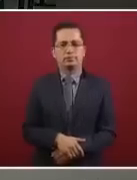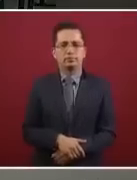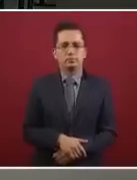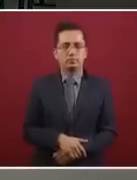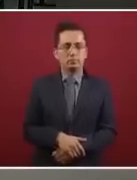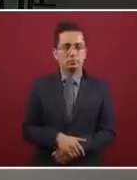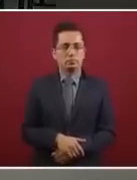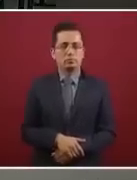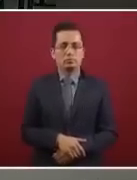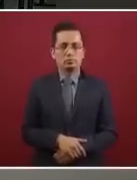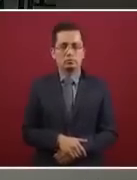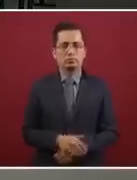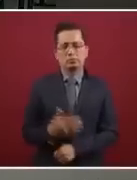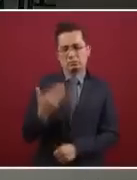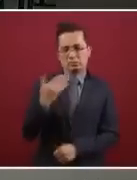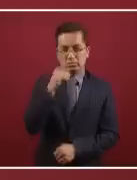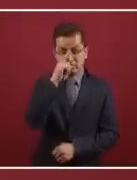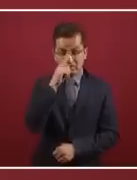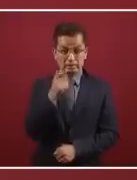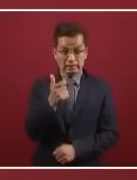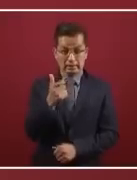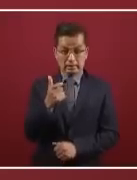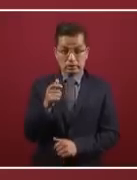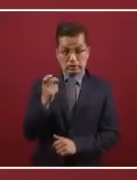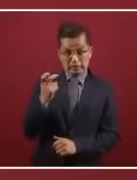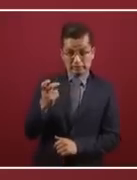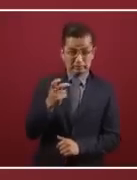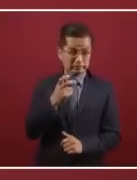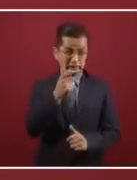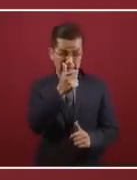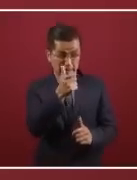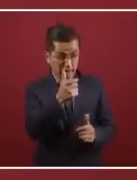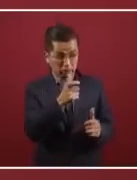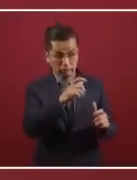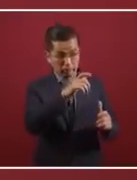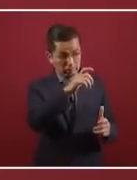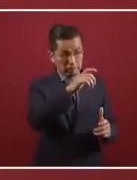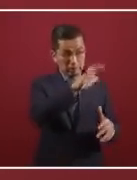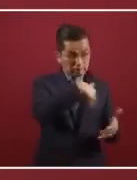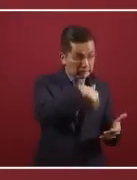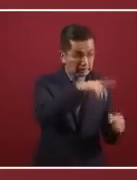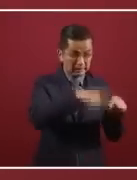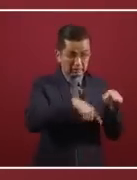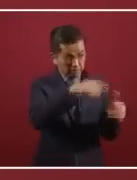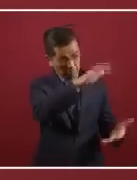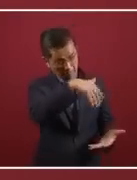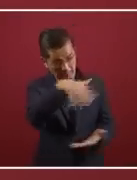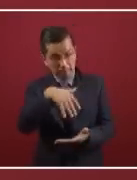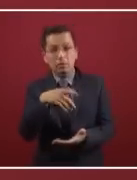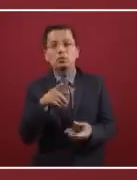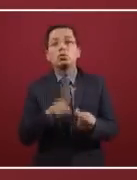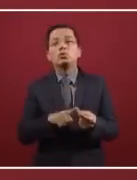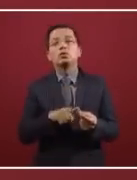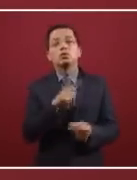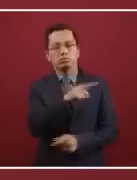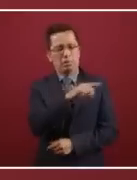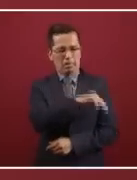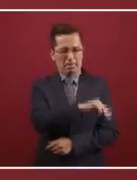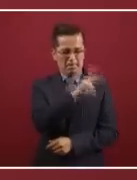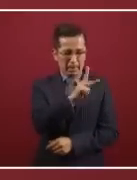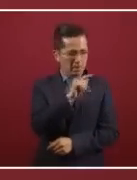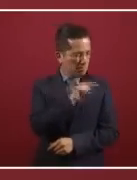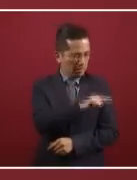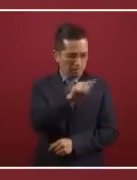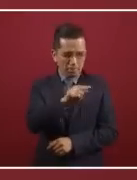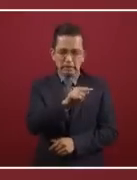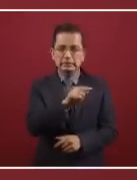colecta de todos estos numerarios en las agencias de los ministerios